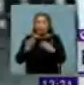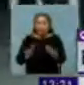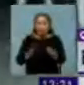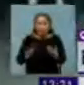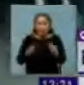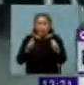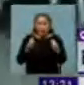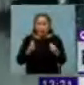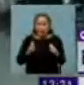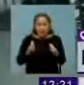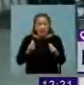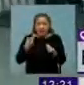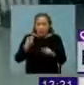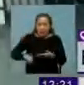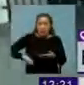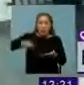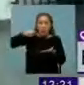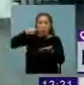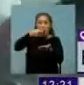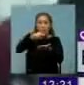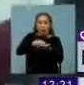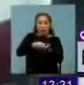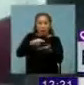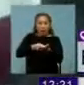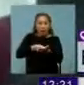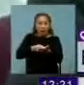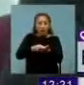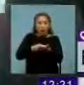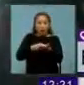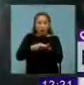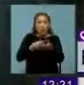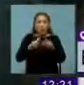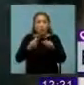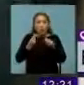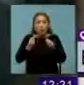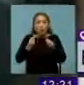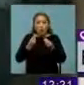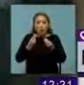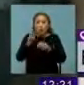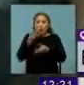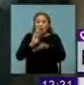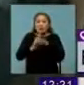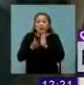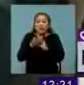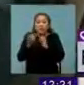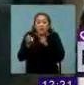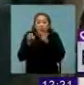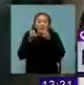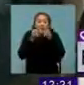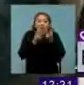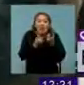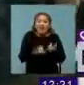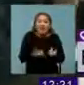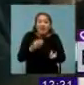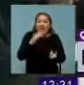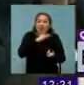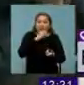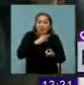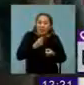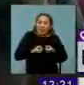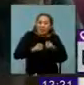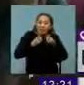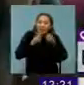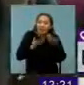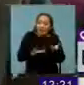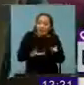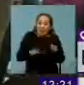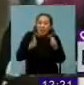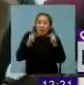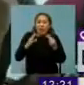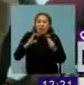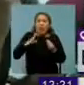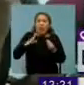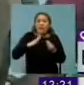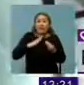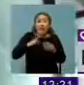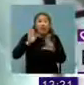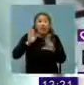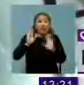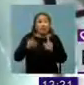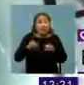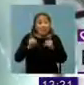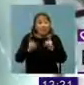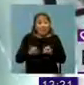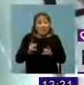si ese es un desembolso que tiene que realizar el municipio o es una donación que tiene que hacer la empresa ledesma en donde no hay rendidas bolsa de